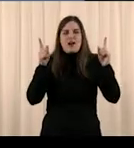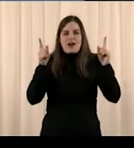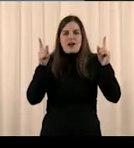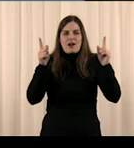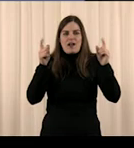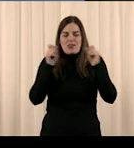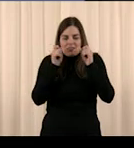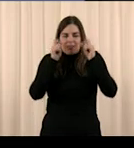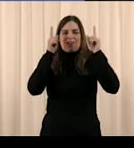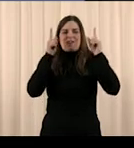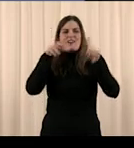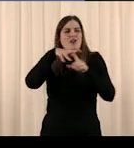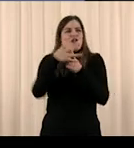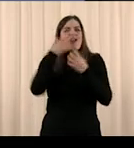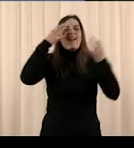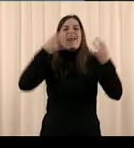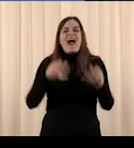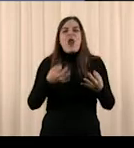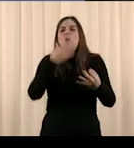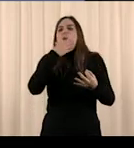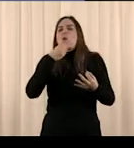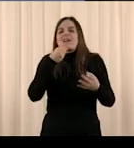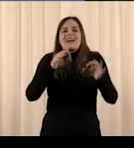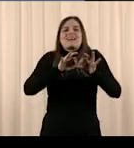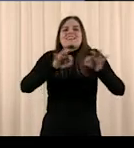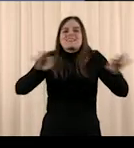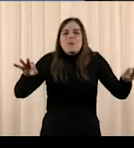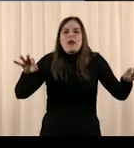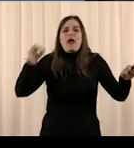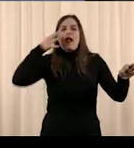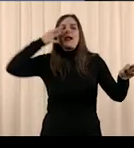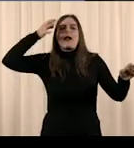a una realidad que es bonita, que es simple, que es real.